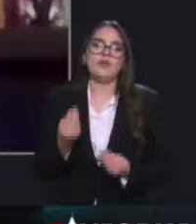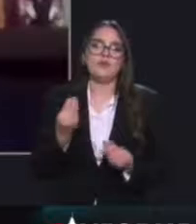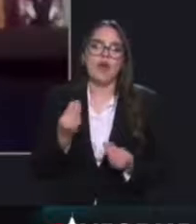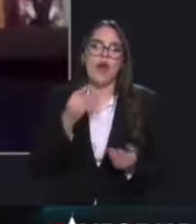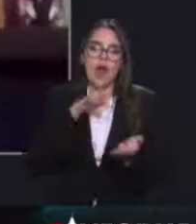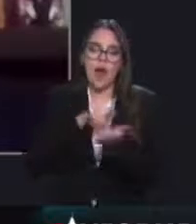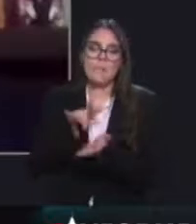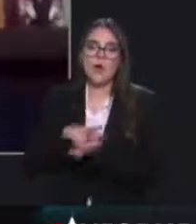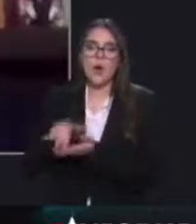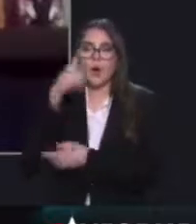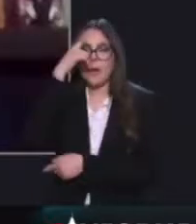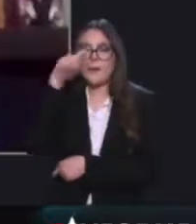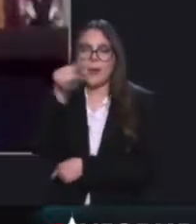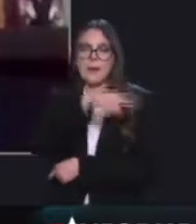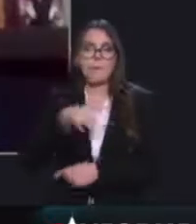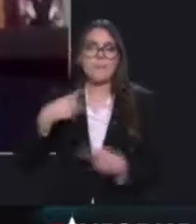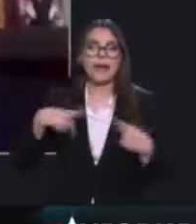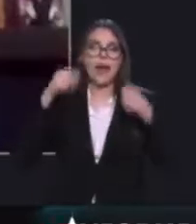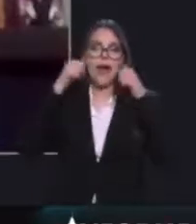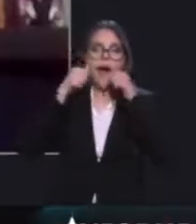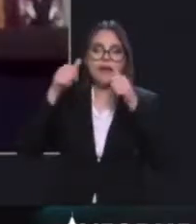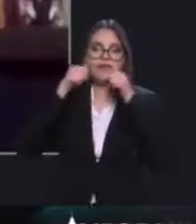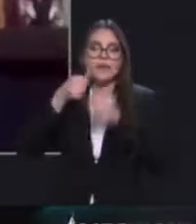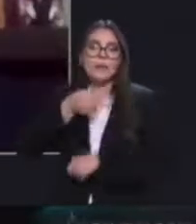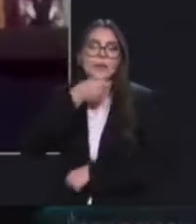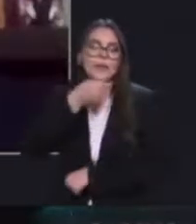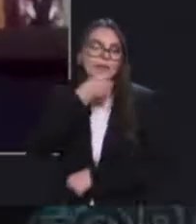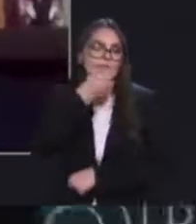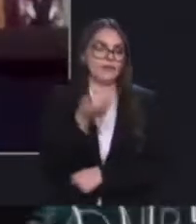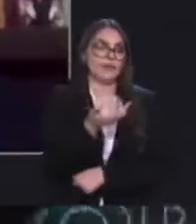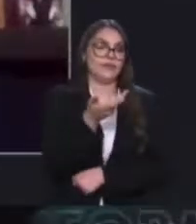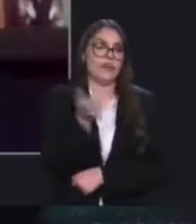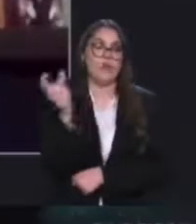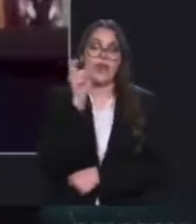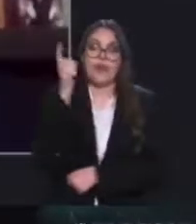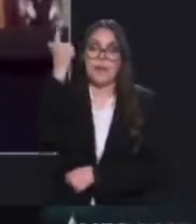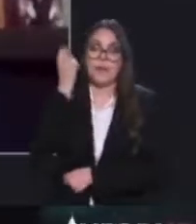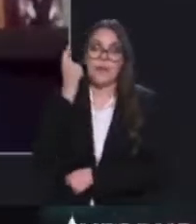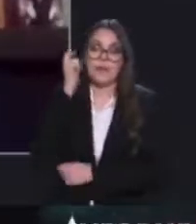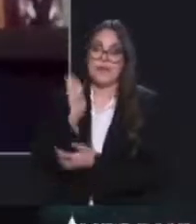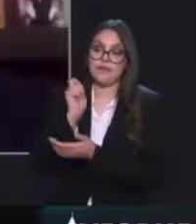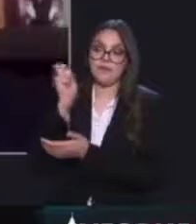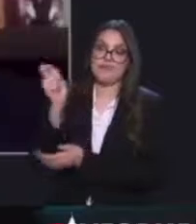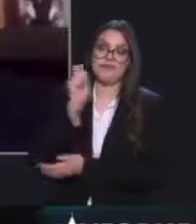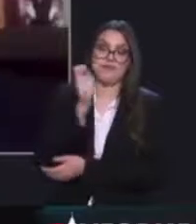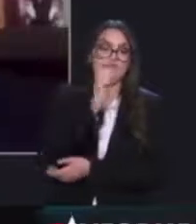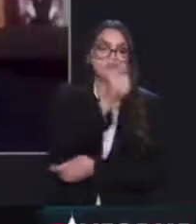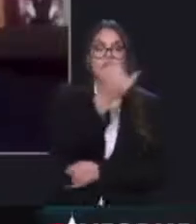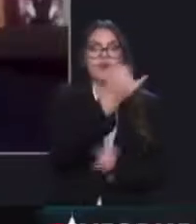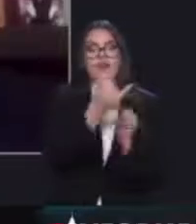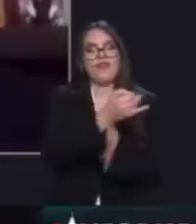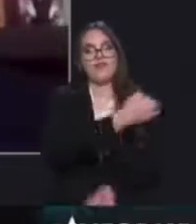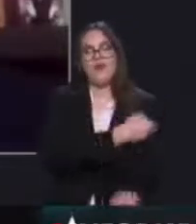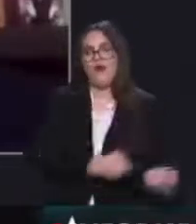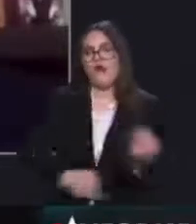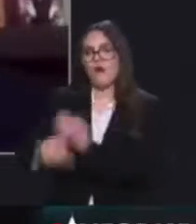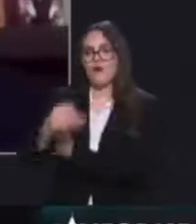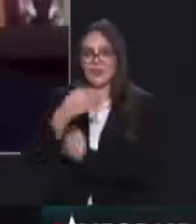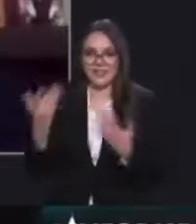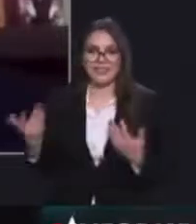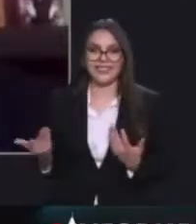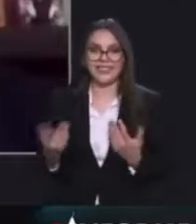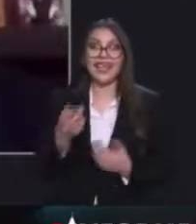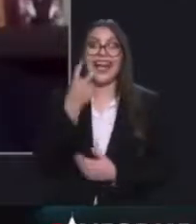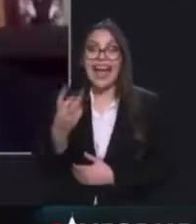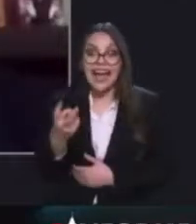para adultos mayores. Porque es muy específico, ¿no? Y al ser una pensión universal, pues básicamente le está tocando a todos. Entonces, ahí sí